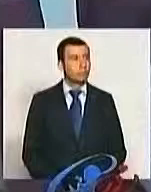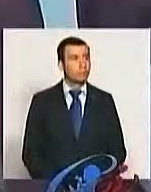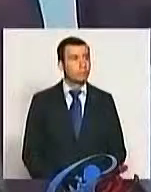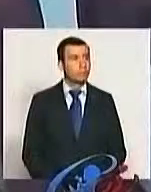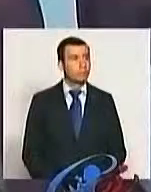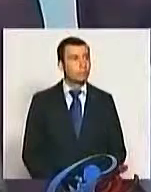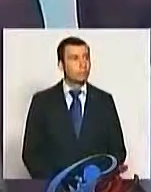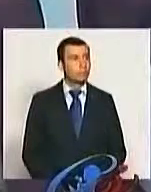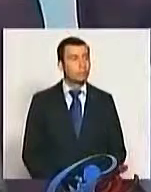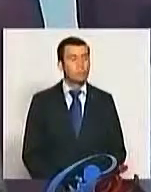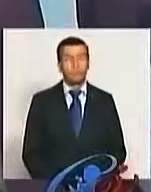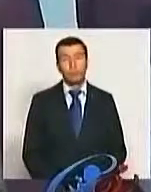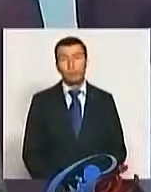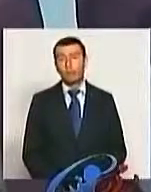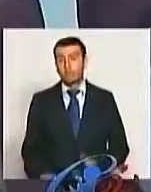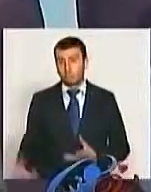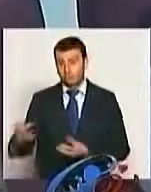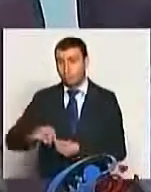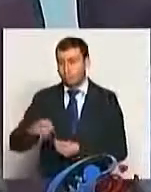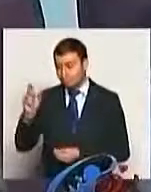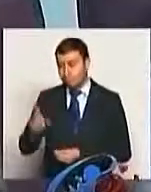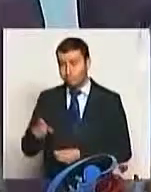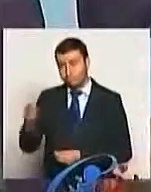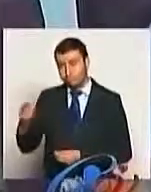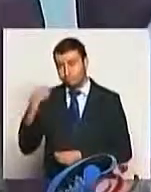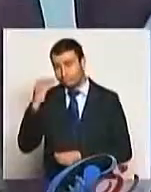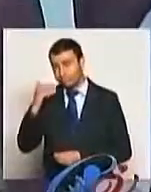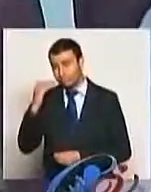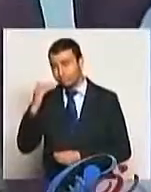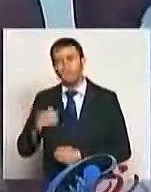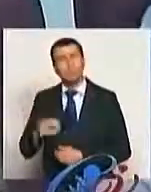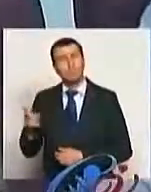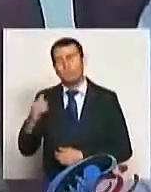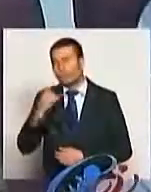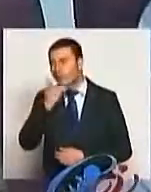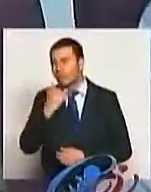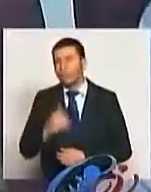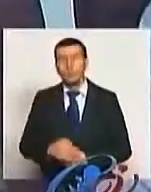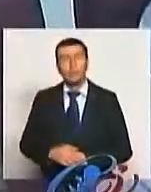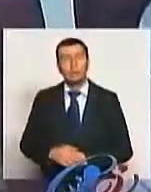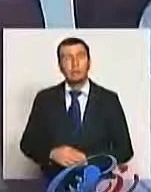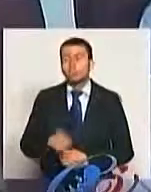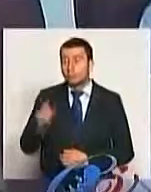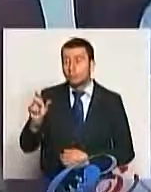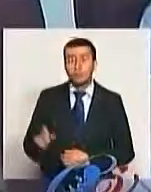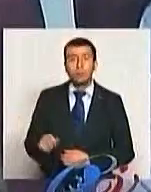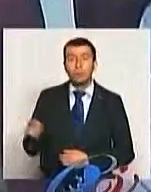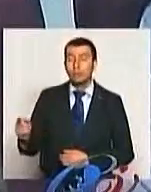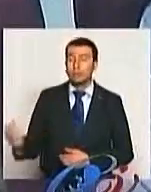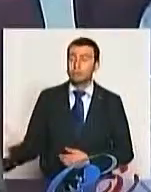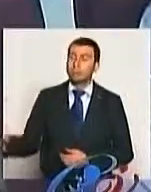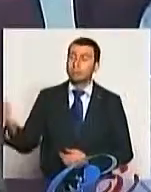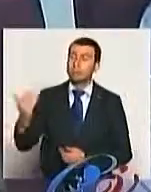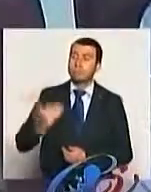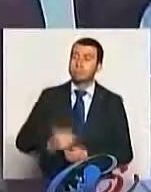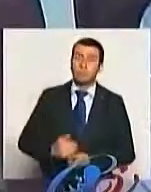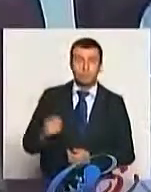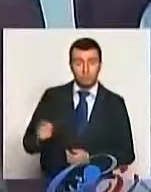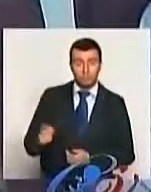Vamos con otro caso clínico. Esto es, la persona viene por una toma de